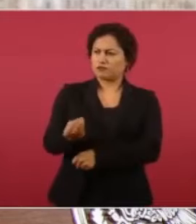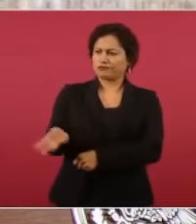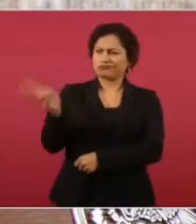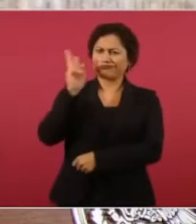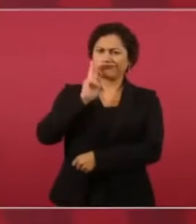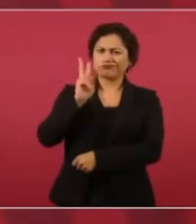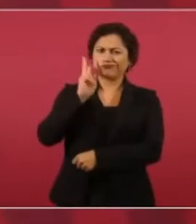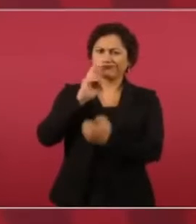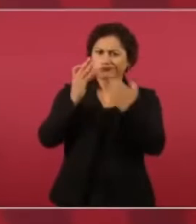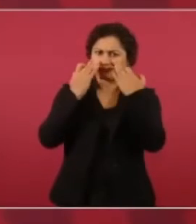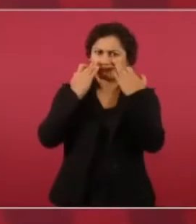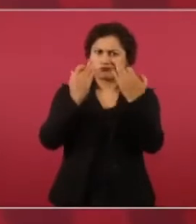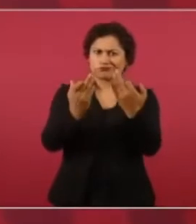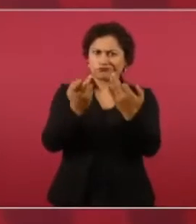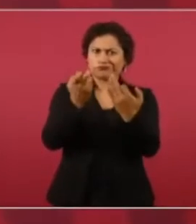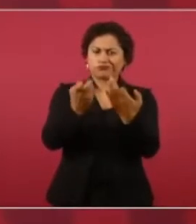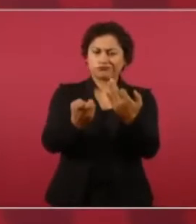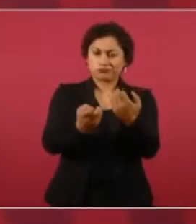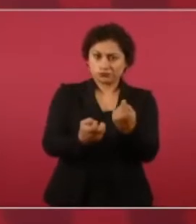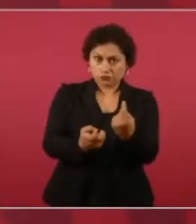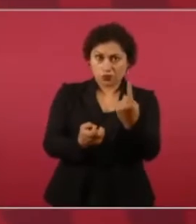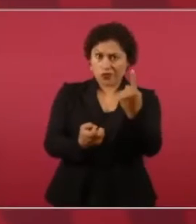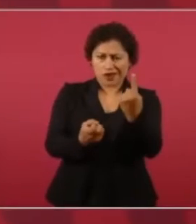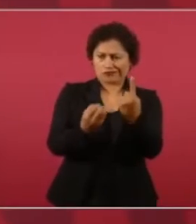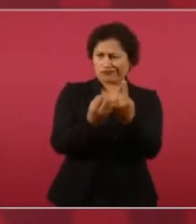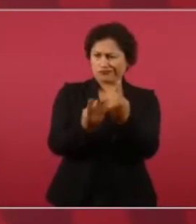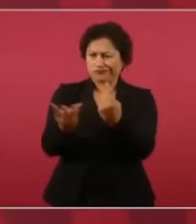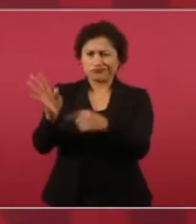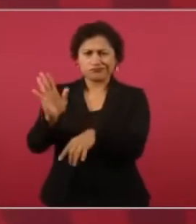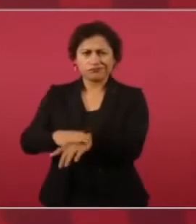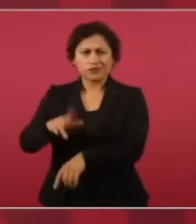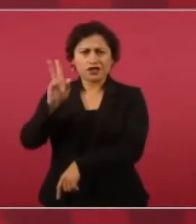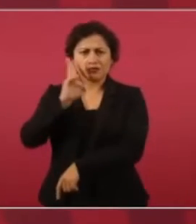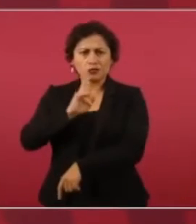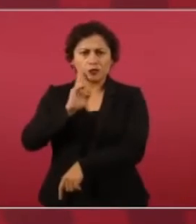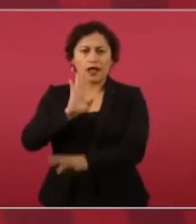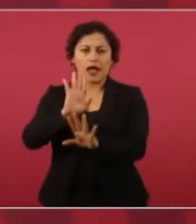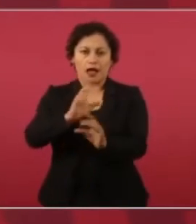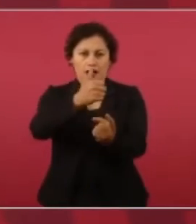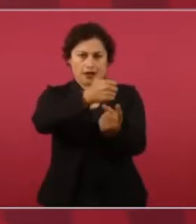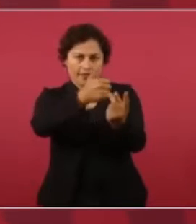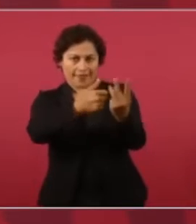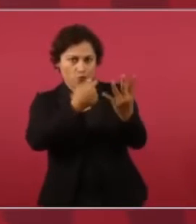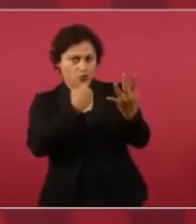Hay más de una prueba en cada caso.